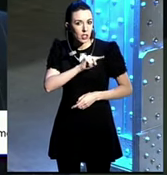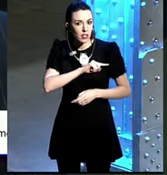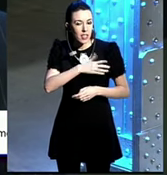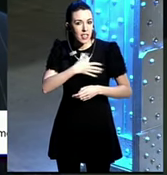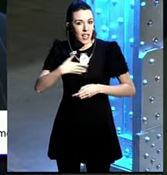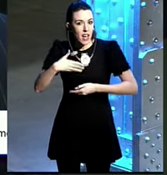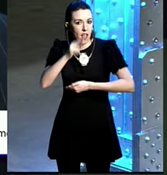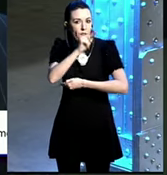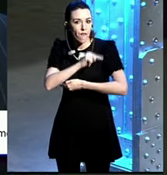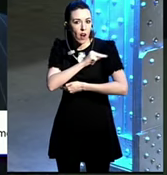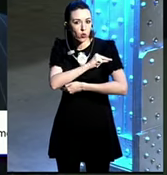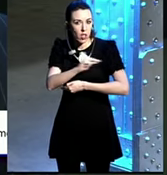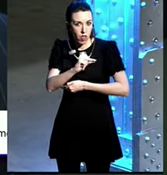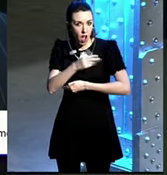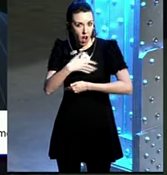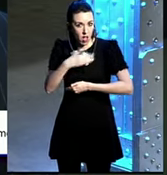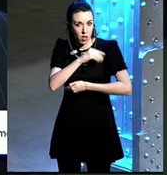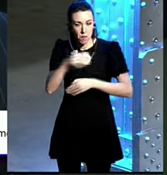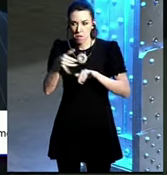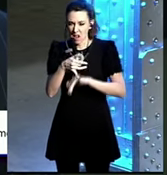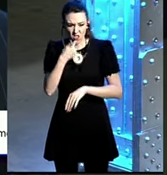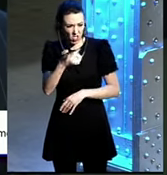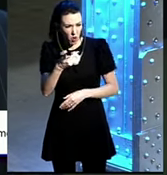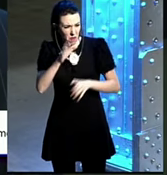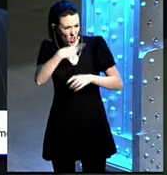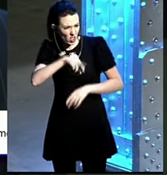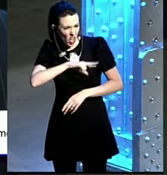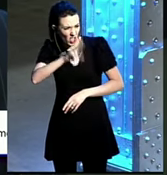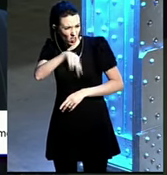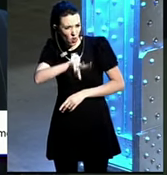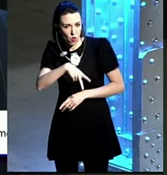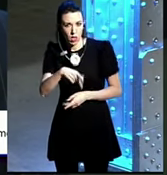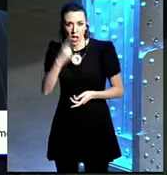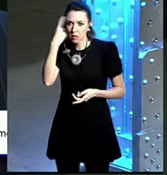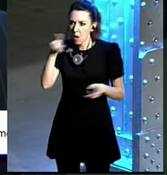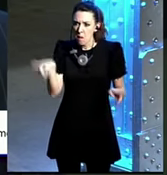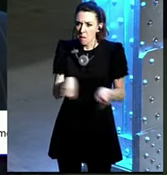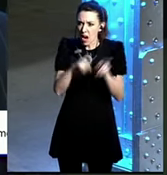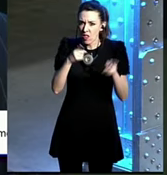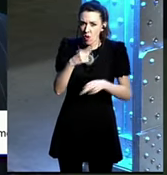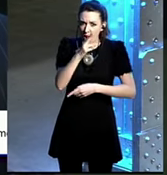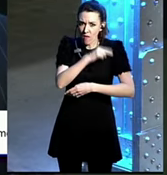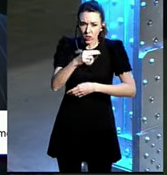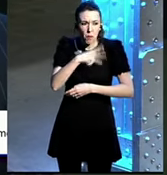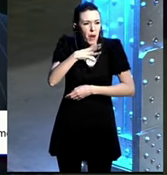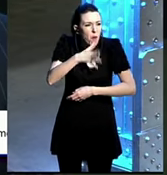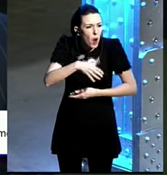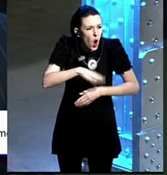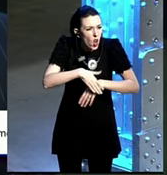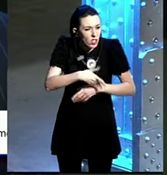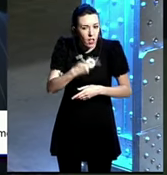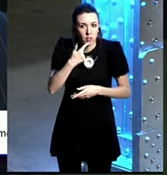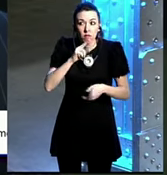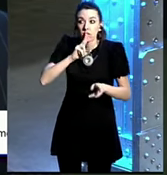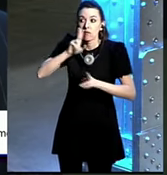quería bautizarle. Y el marido le dijo: pero nunca hemos sido religiosos, sabes que no me importa si quieres bautizarle, pero ¿por qué quieres? Y